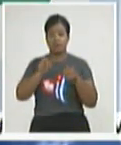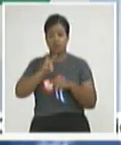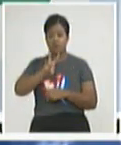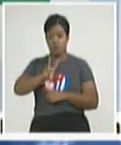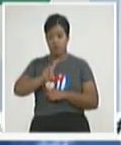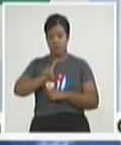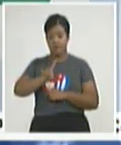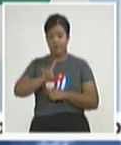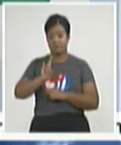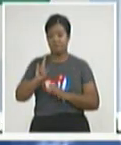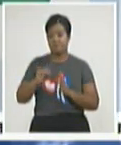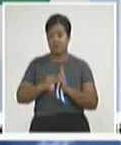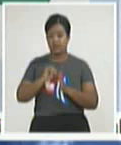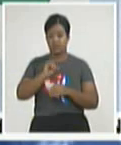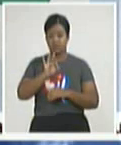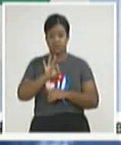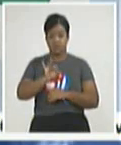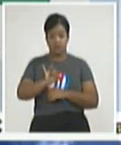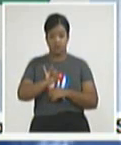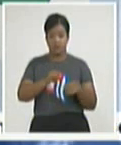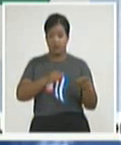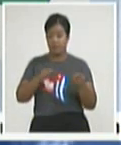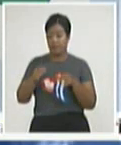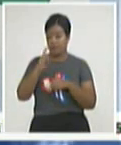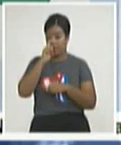de 40 a 59,